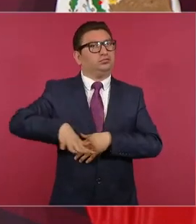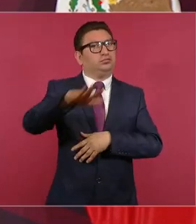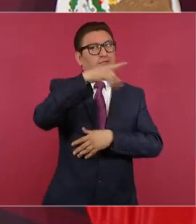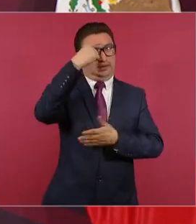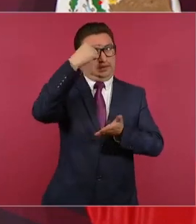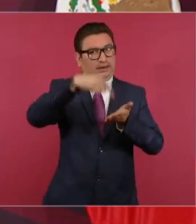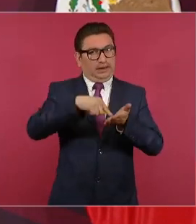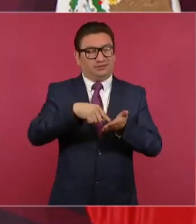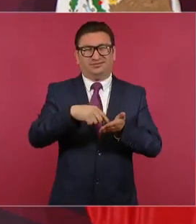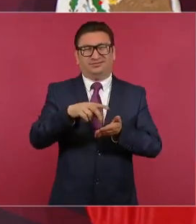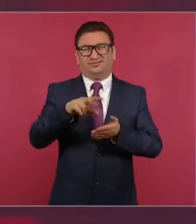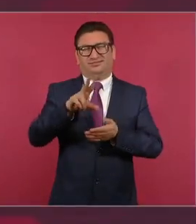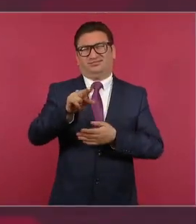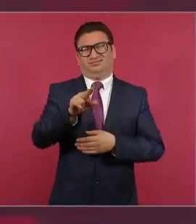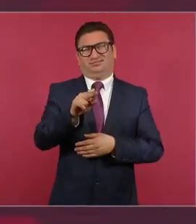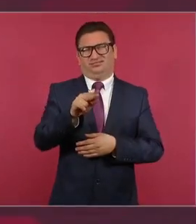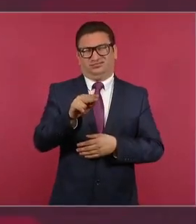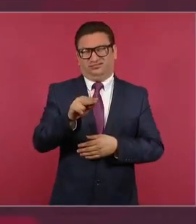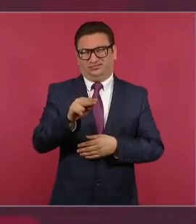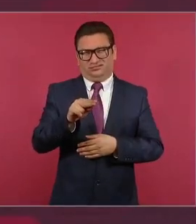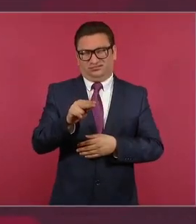no, no, no, no.